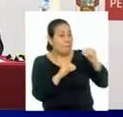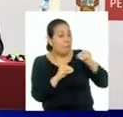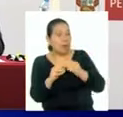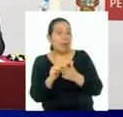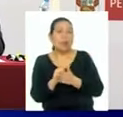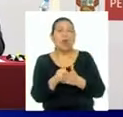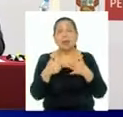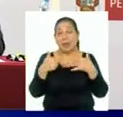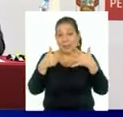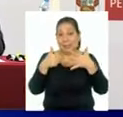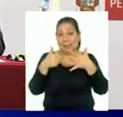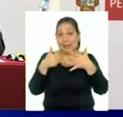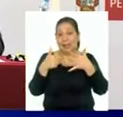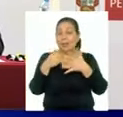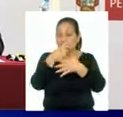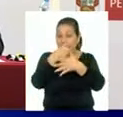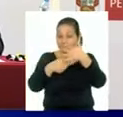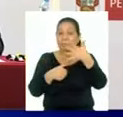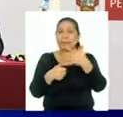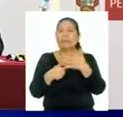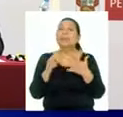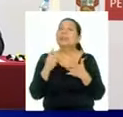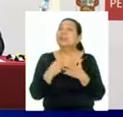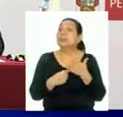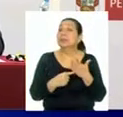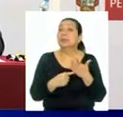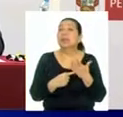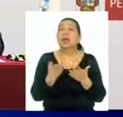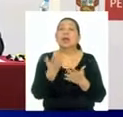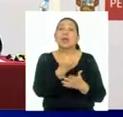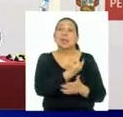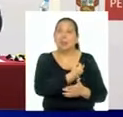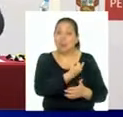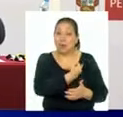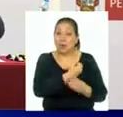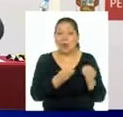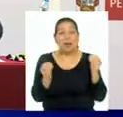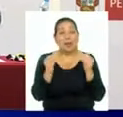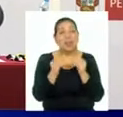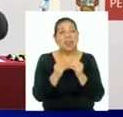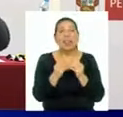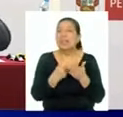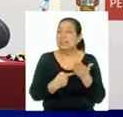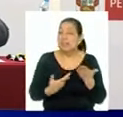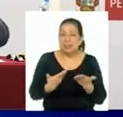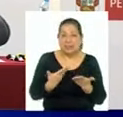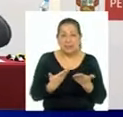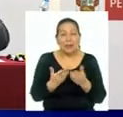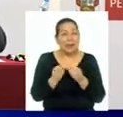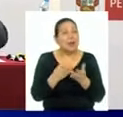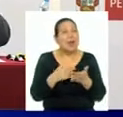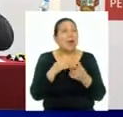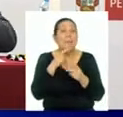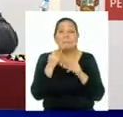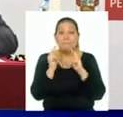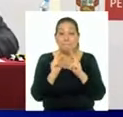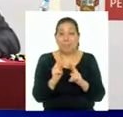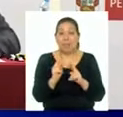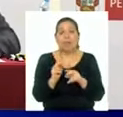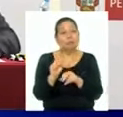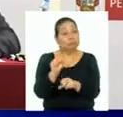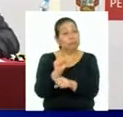tiene seis ejes, se ha añadido un eje más, que es el eje de institucionalidad, que comprende la intensificación de